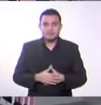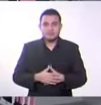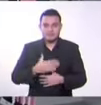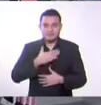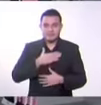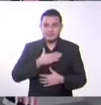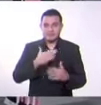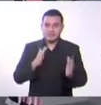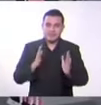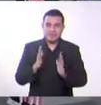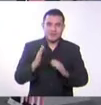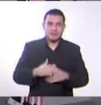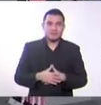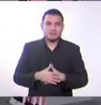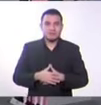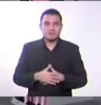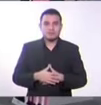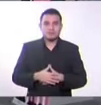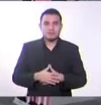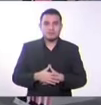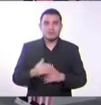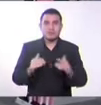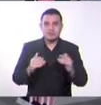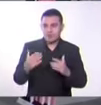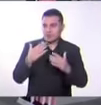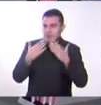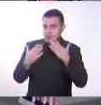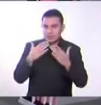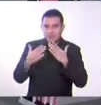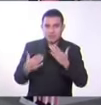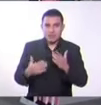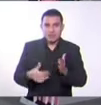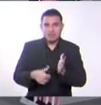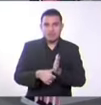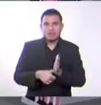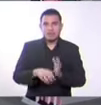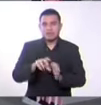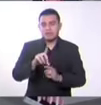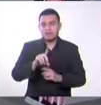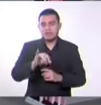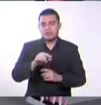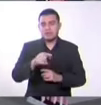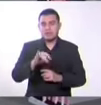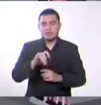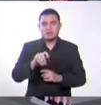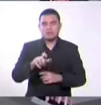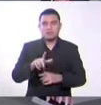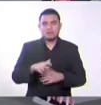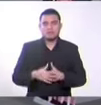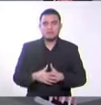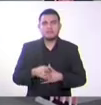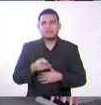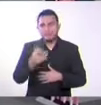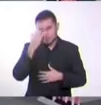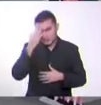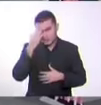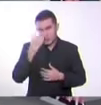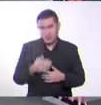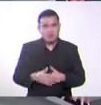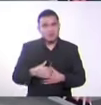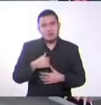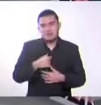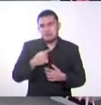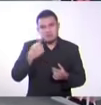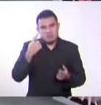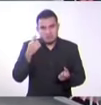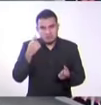con la presencia. Oye, también hablan aquí de la huella digital, ¿tú sabes qué es eso? Fíjate que no, mira, no tengo la menor idea qué es